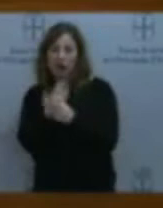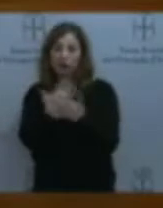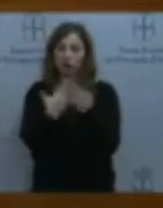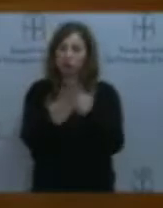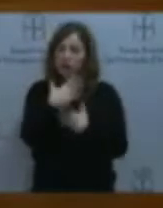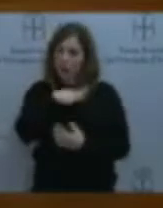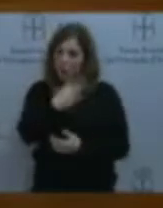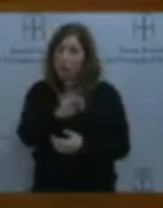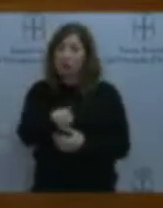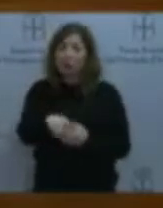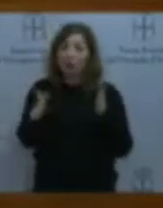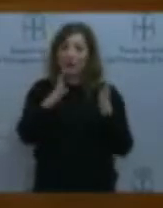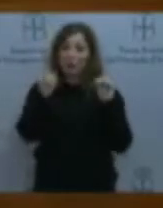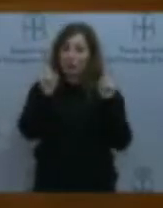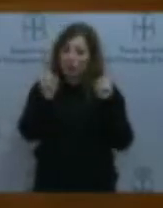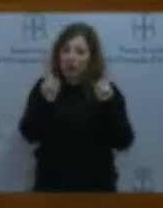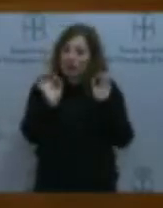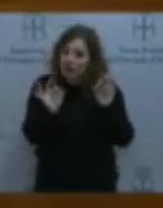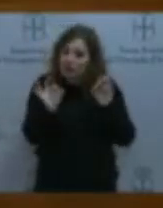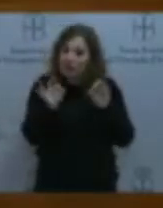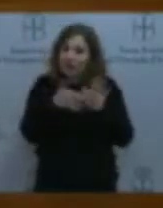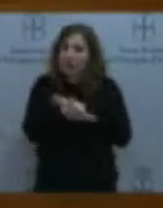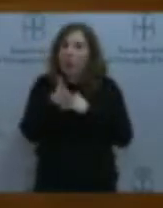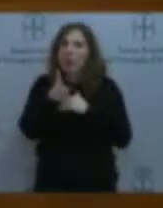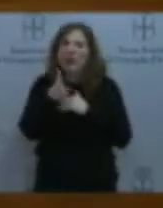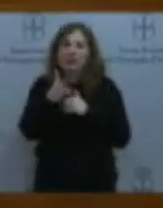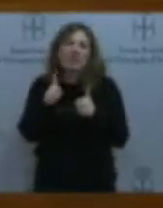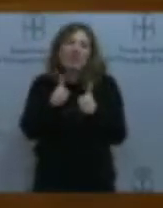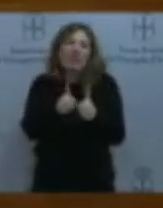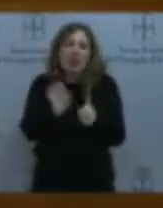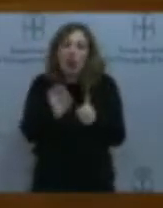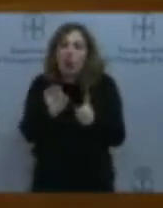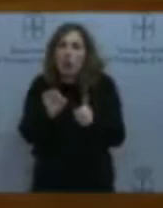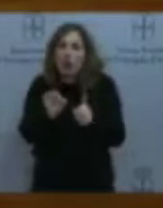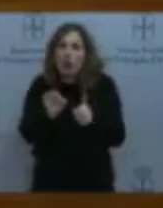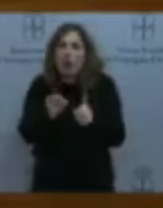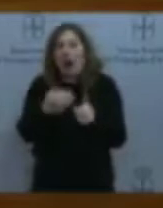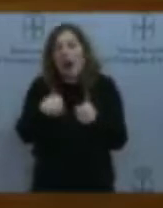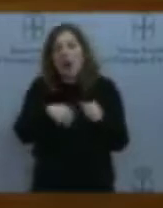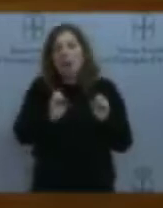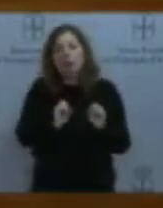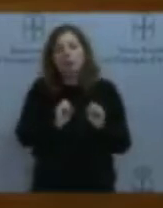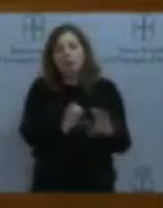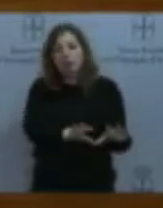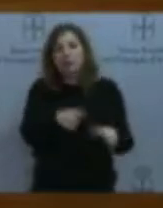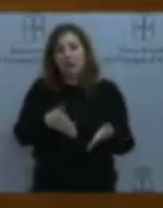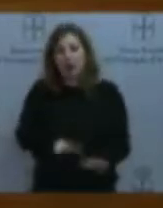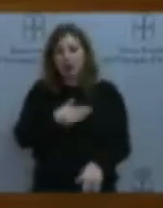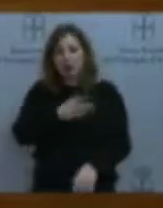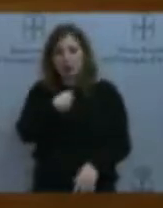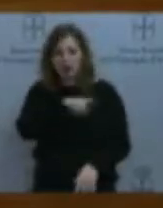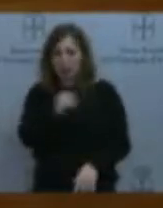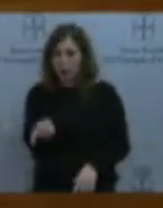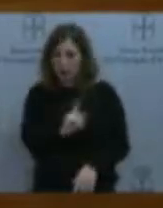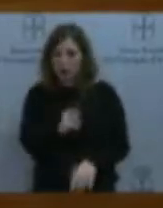entendida como eso, no un derecho asistencial, no un aparcamiento para nuestros hijos y nuestras hijas, que es lo que proponen, especialmente en el mundo rural, el Partido Popular.